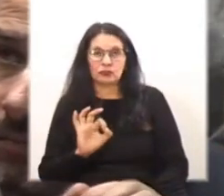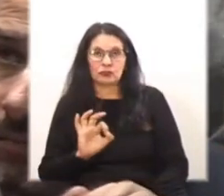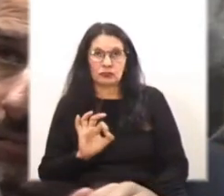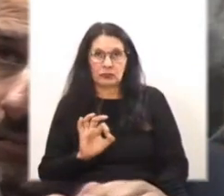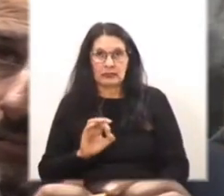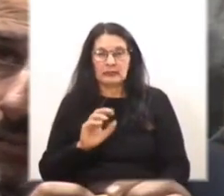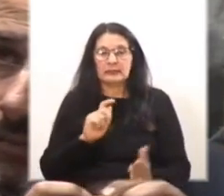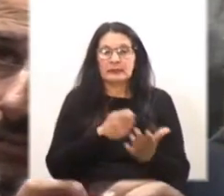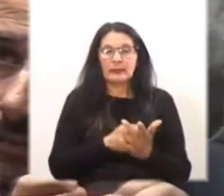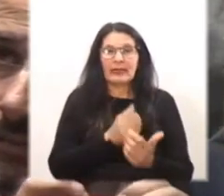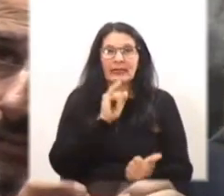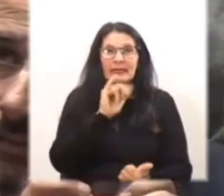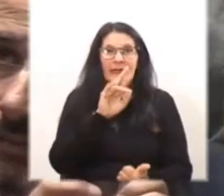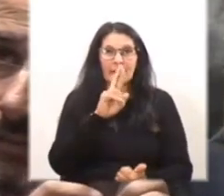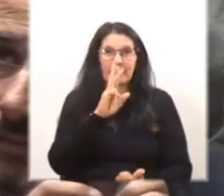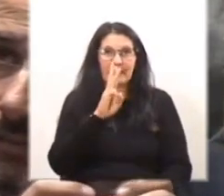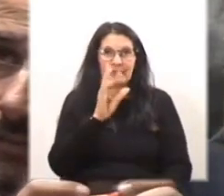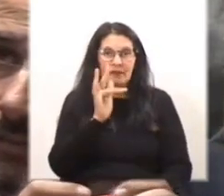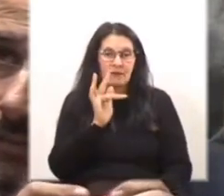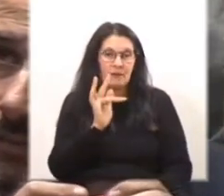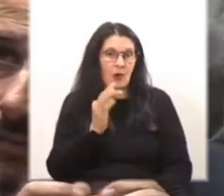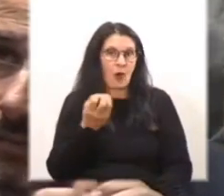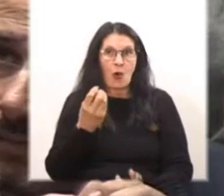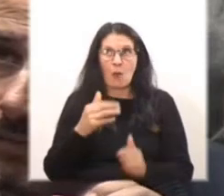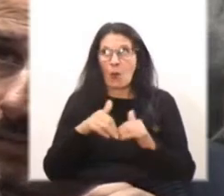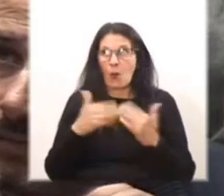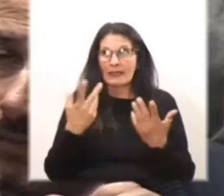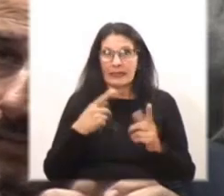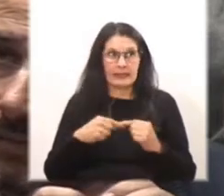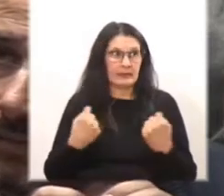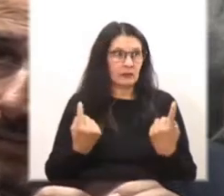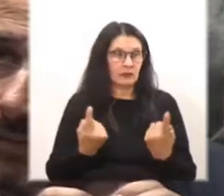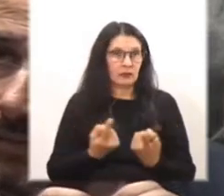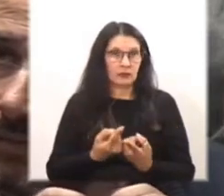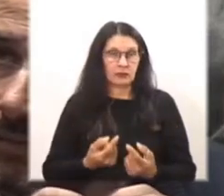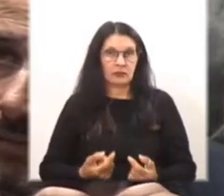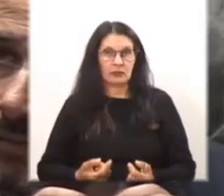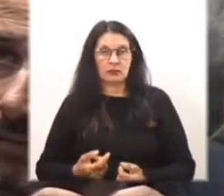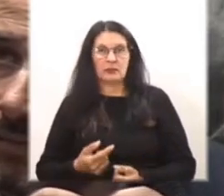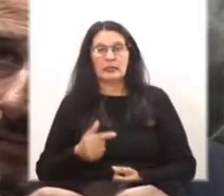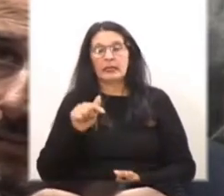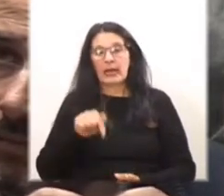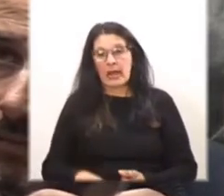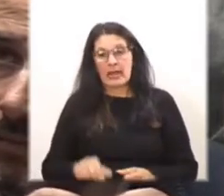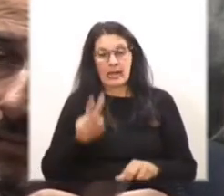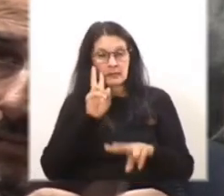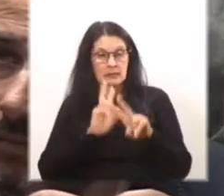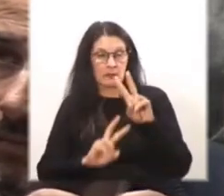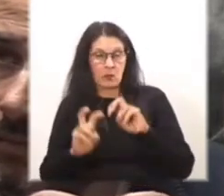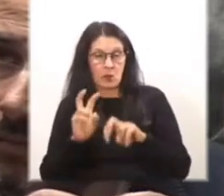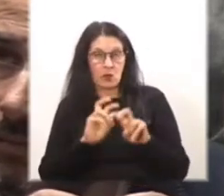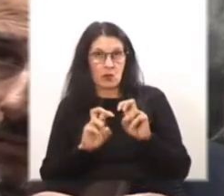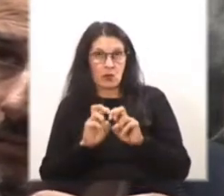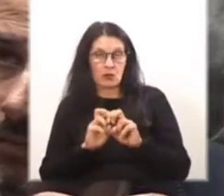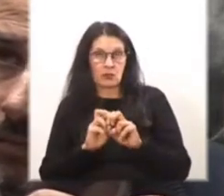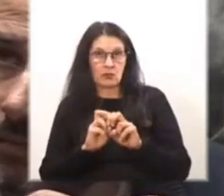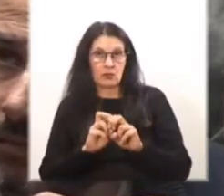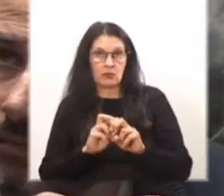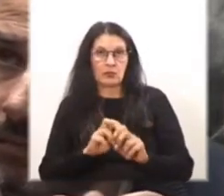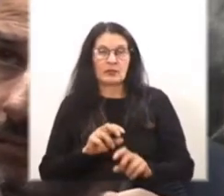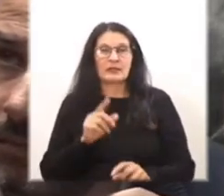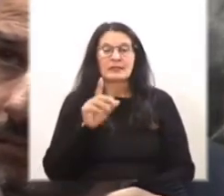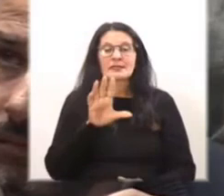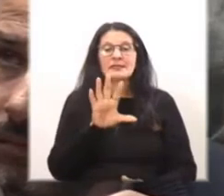pagar IRPF, como cualquier hijo de vecino. Y aquí se buscó, se eligió por